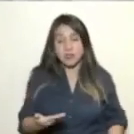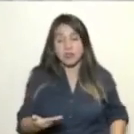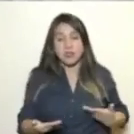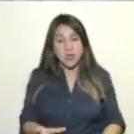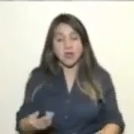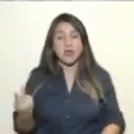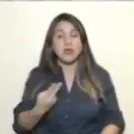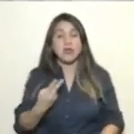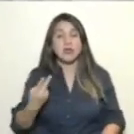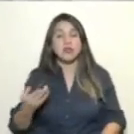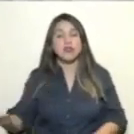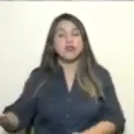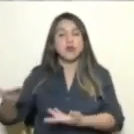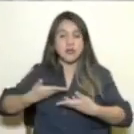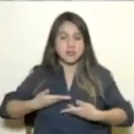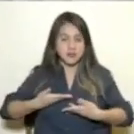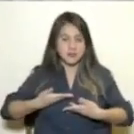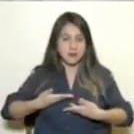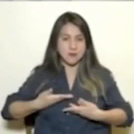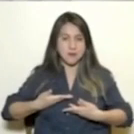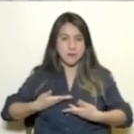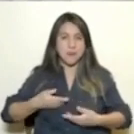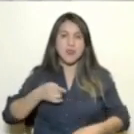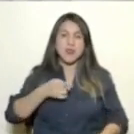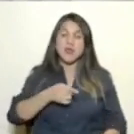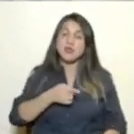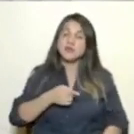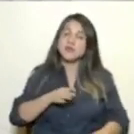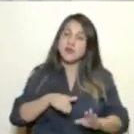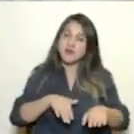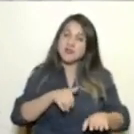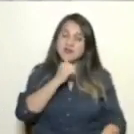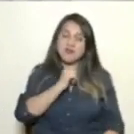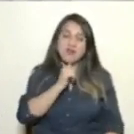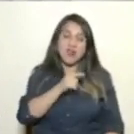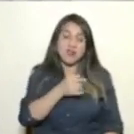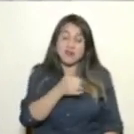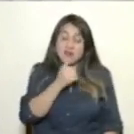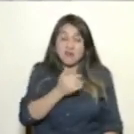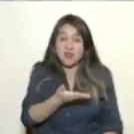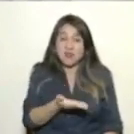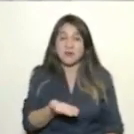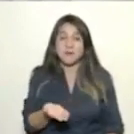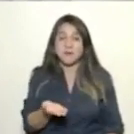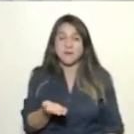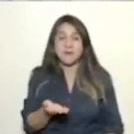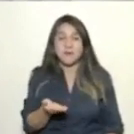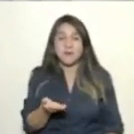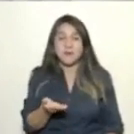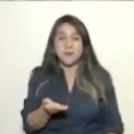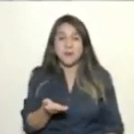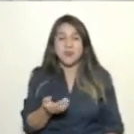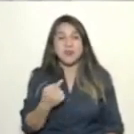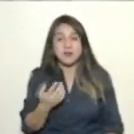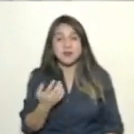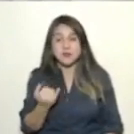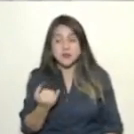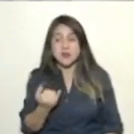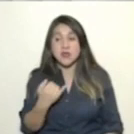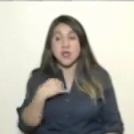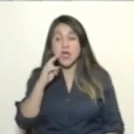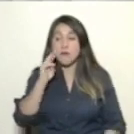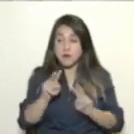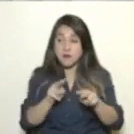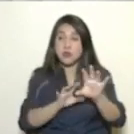que recibir. Y eso rato nos falta. Y lo que ha ocurrido acá, sí, hemos